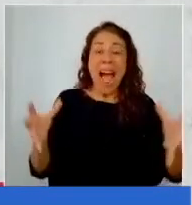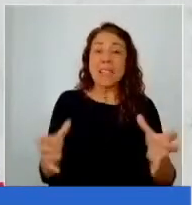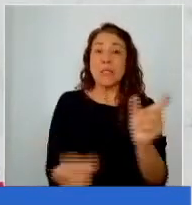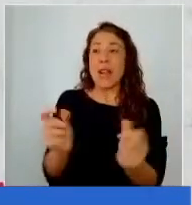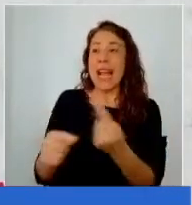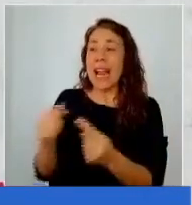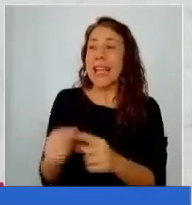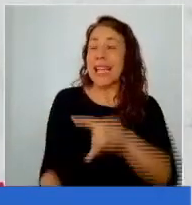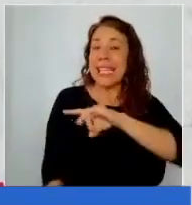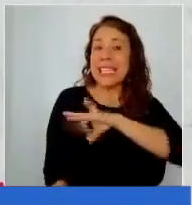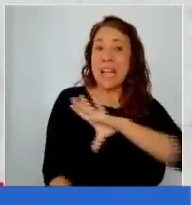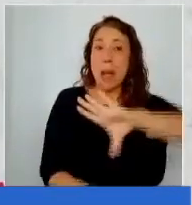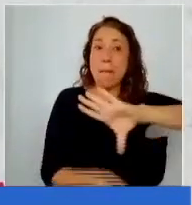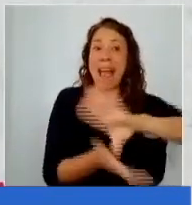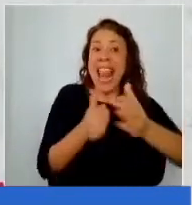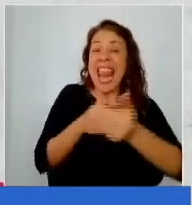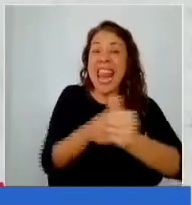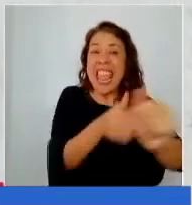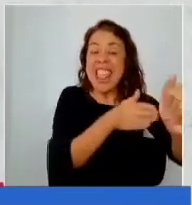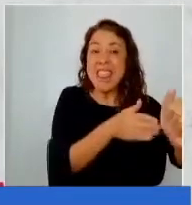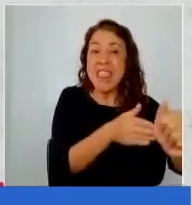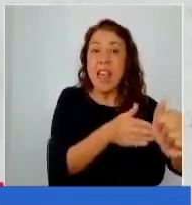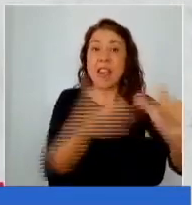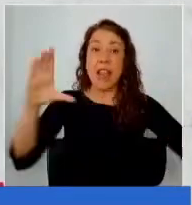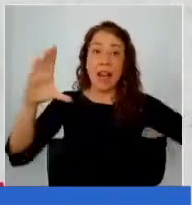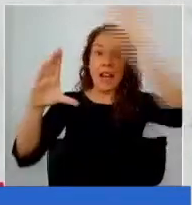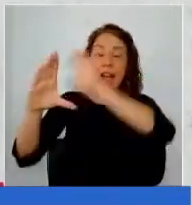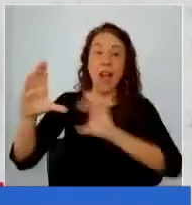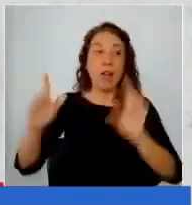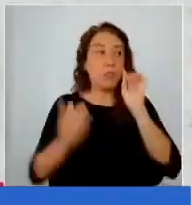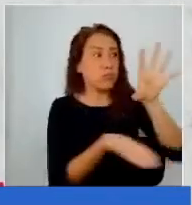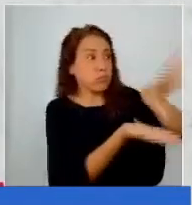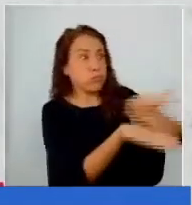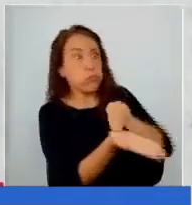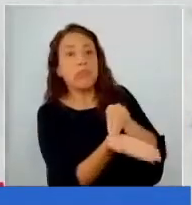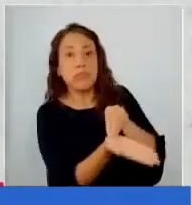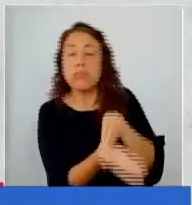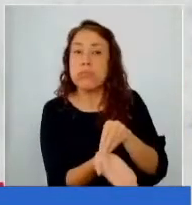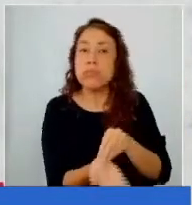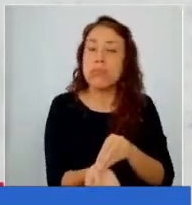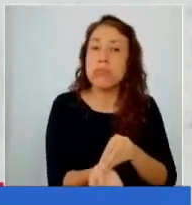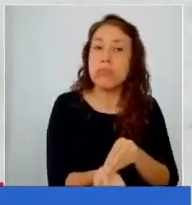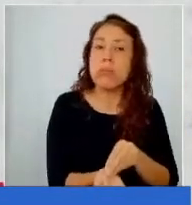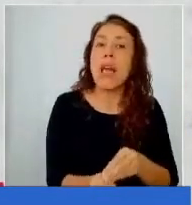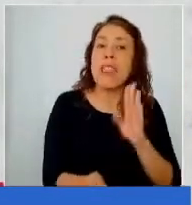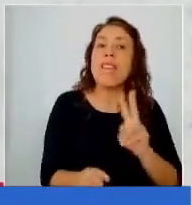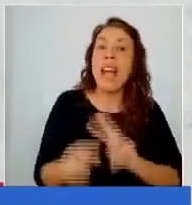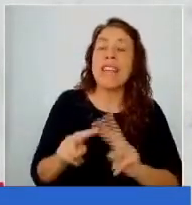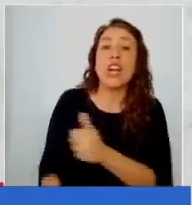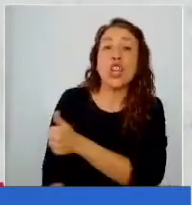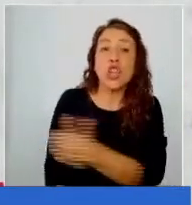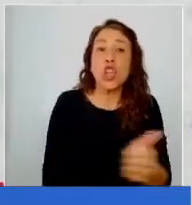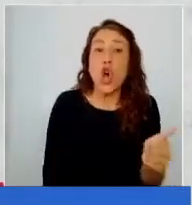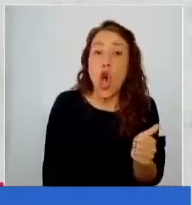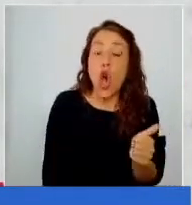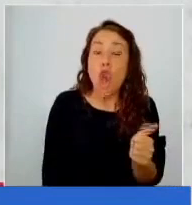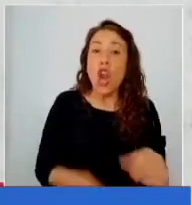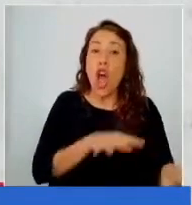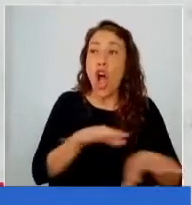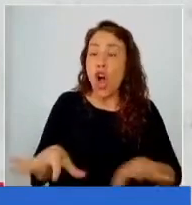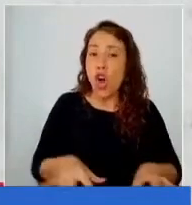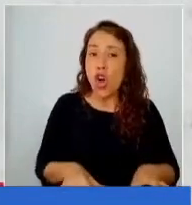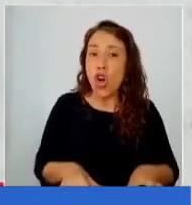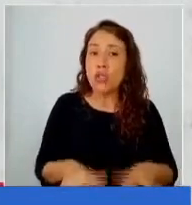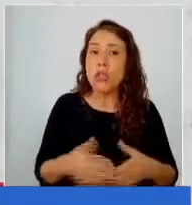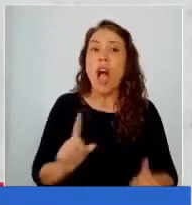como país líder en la región y referente de cómo teníamos que construir entre todos las cosas Si fuimos modificando en el tiempo